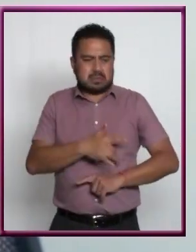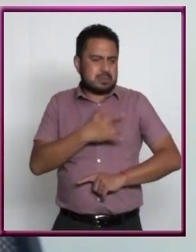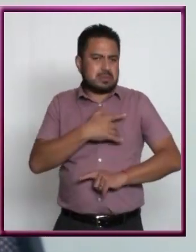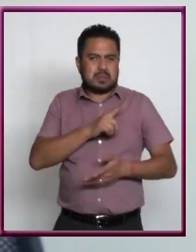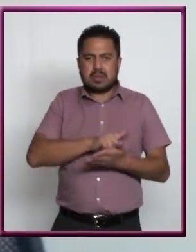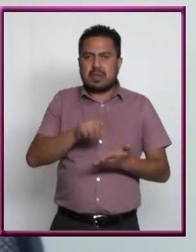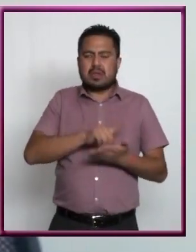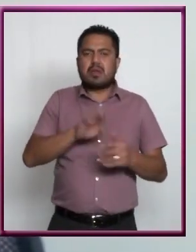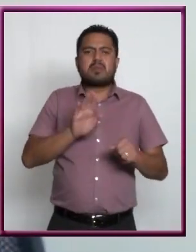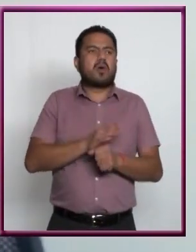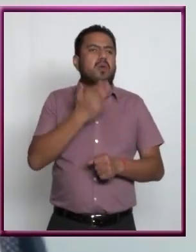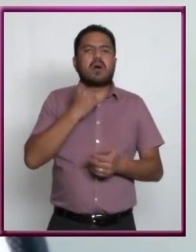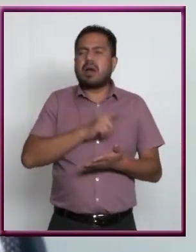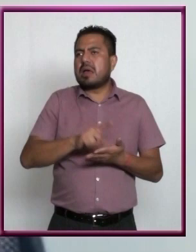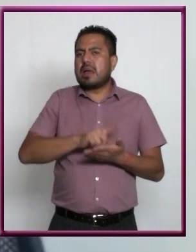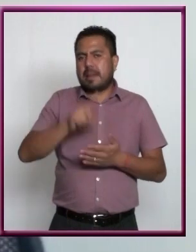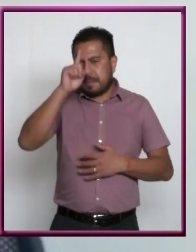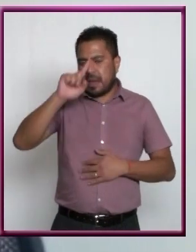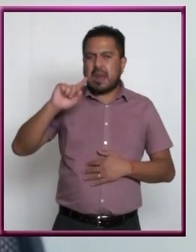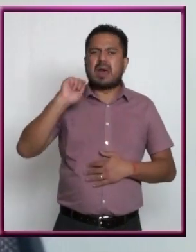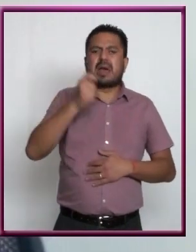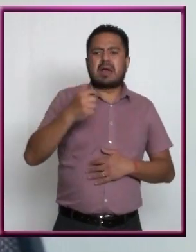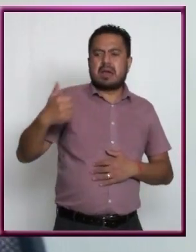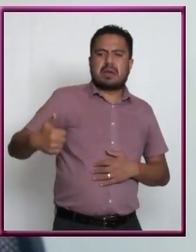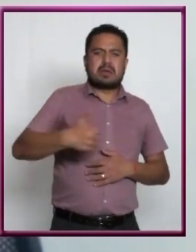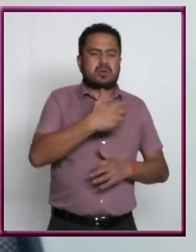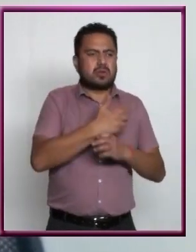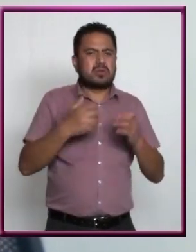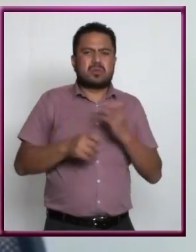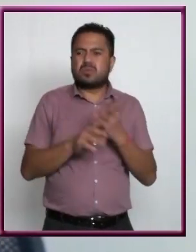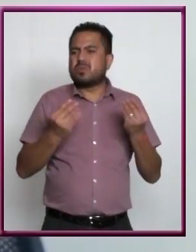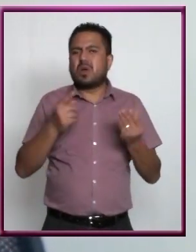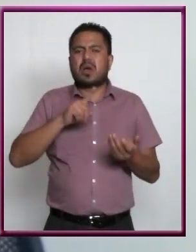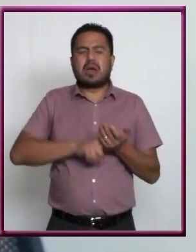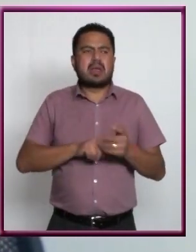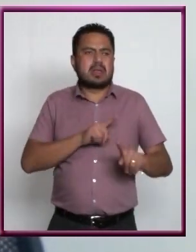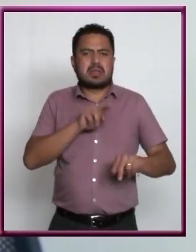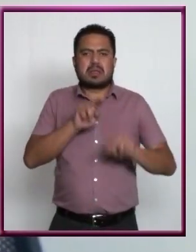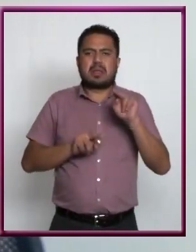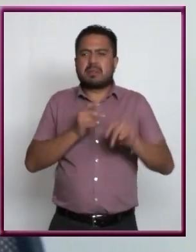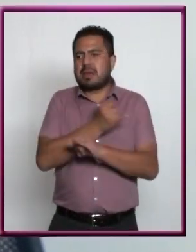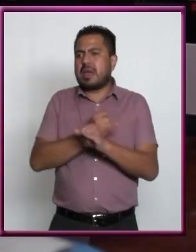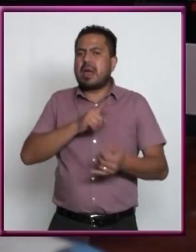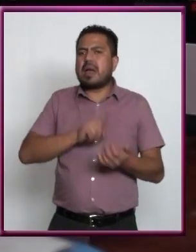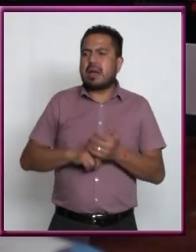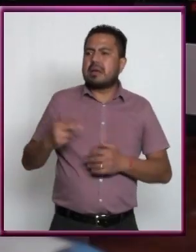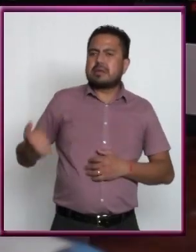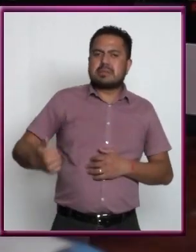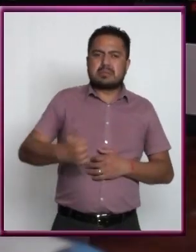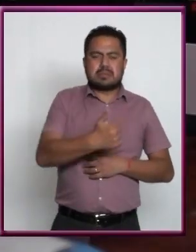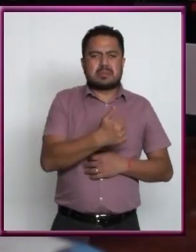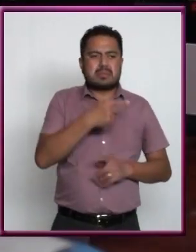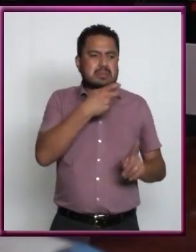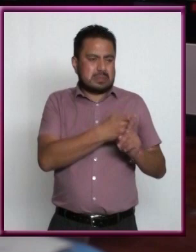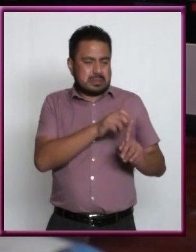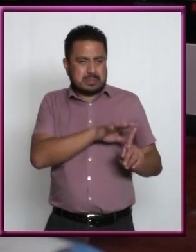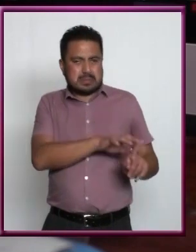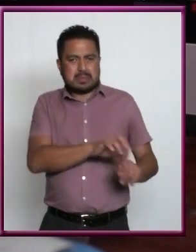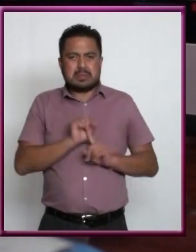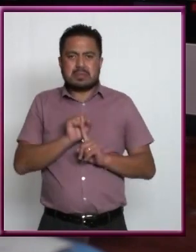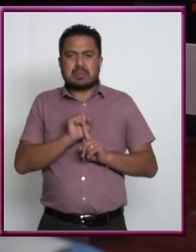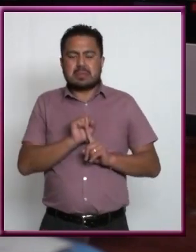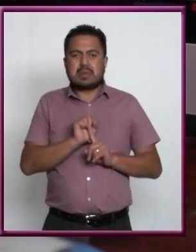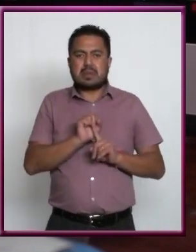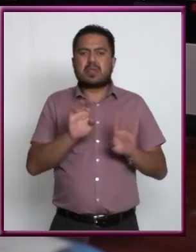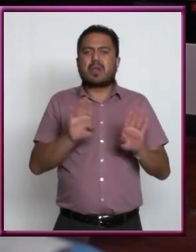un diccionario, porque no hay un diccionario para cada cosa, sino que hay muchos, dependiendo de las necesidades que se tenga. De ahí salté